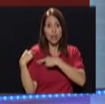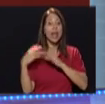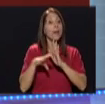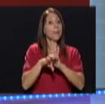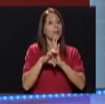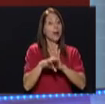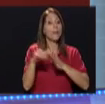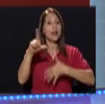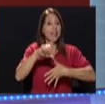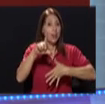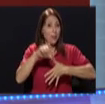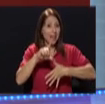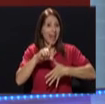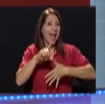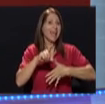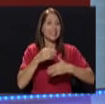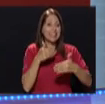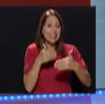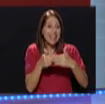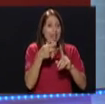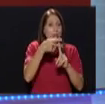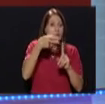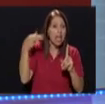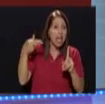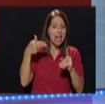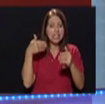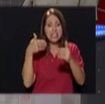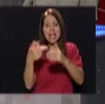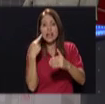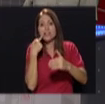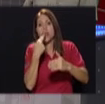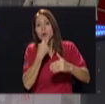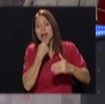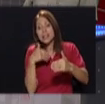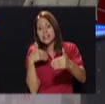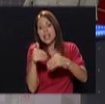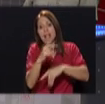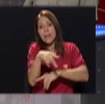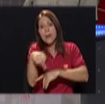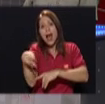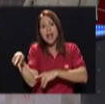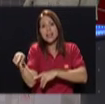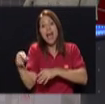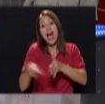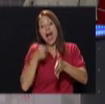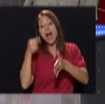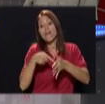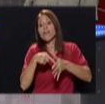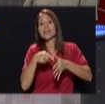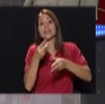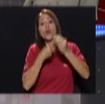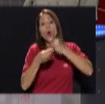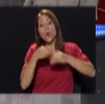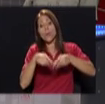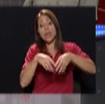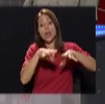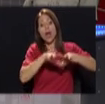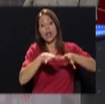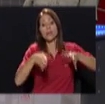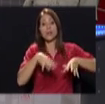partes marino-costeras, donde hay resorts y hoteles y grandes restaurantes que a veces ponen toda la comida afuera. Entonces